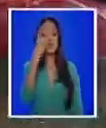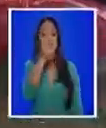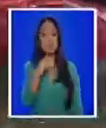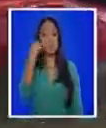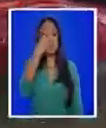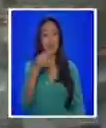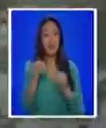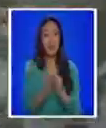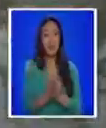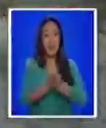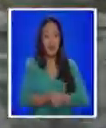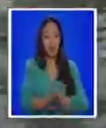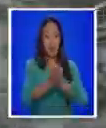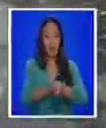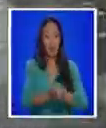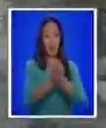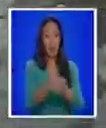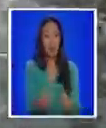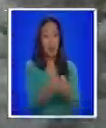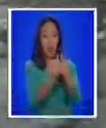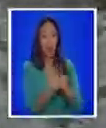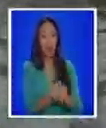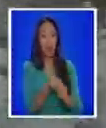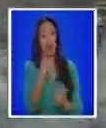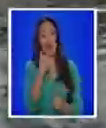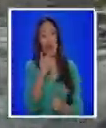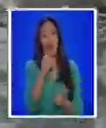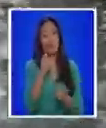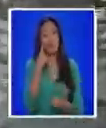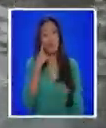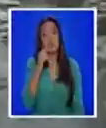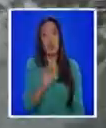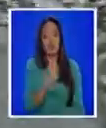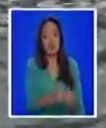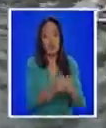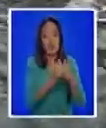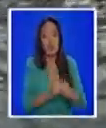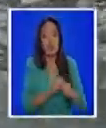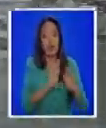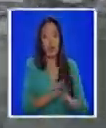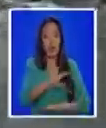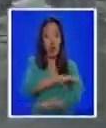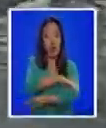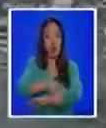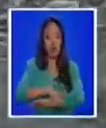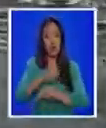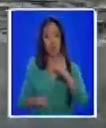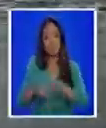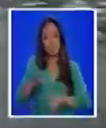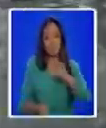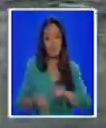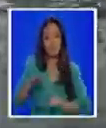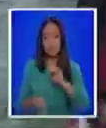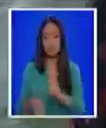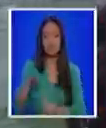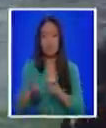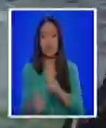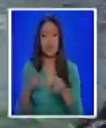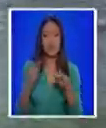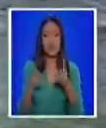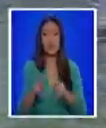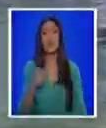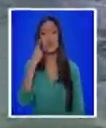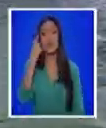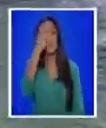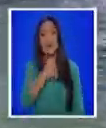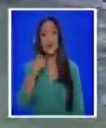de Bomberos de Quito, con el equipo de rescate acuático. Y la ronda hace su mejor esfuerzo para tratar de alcanzar al Comité del Pueblo, pero el Comité